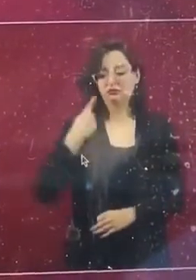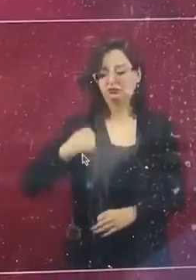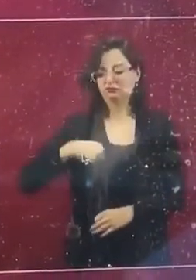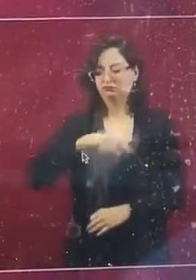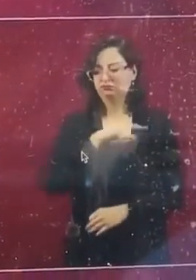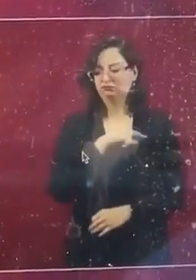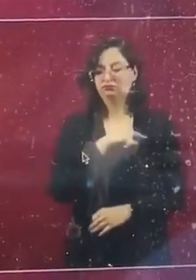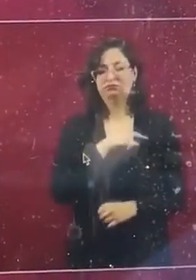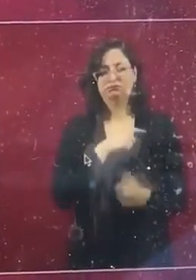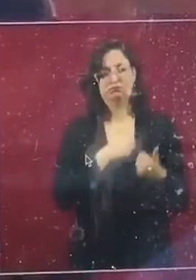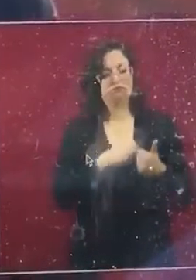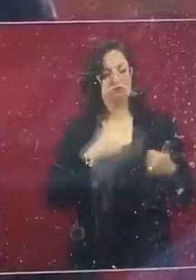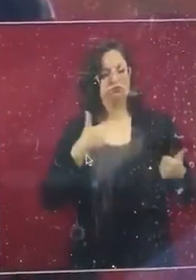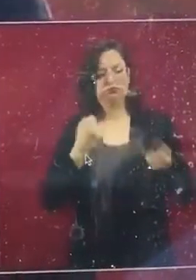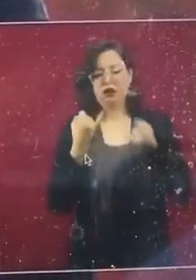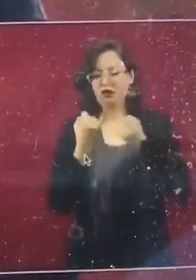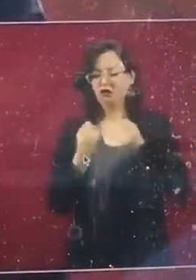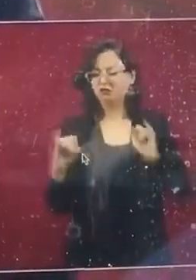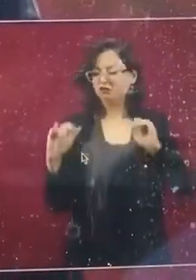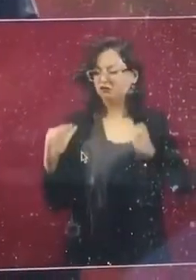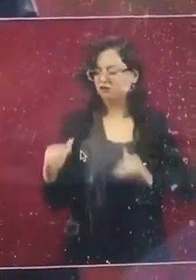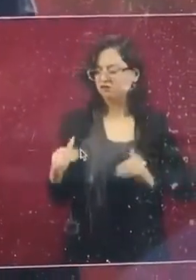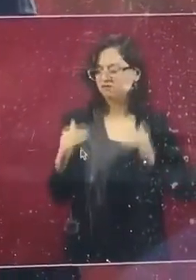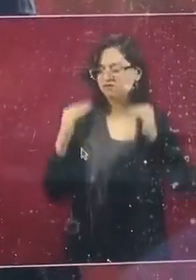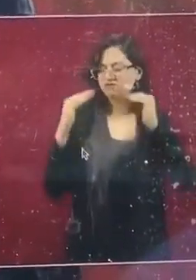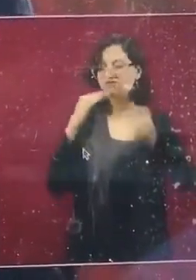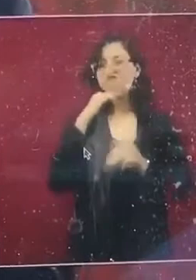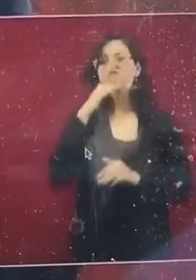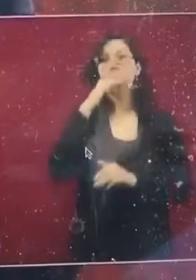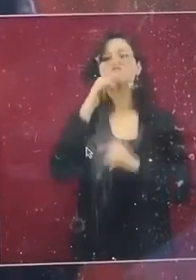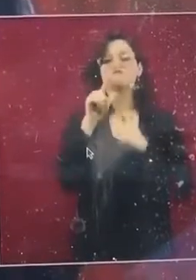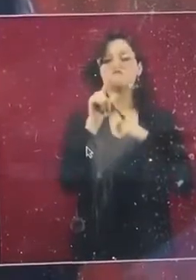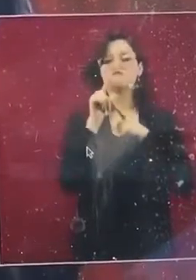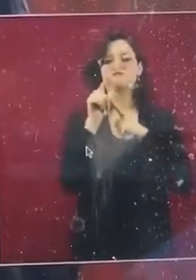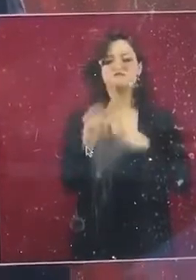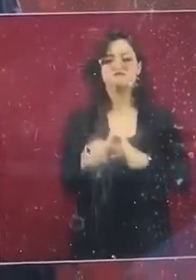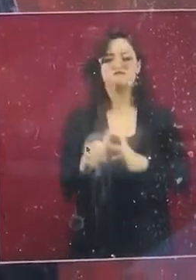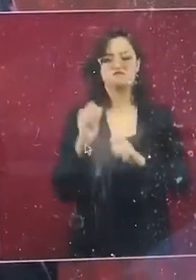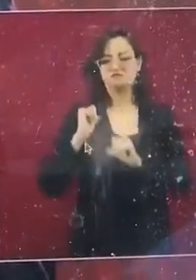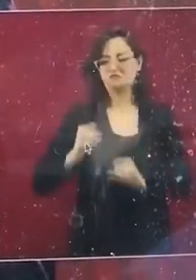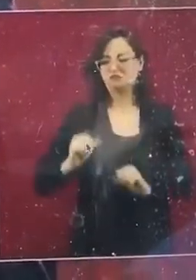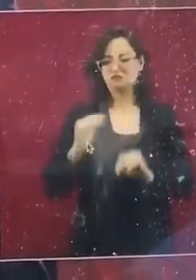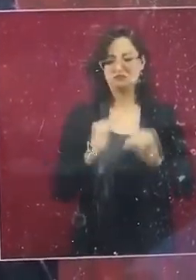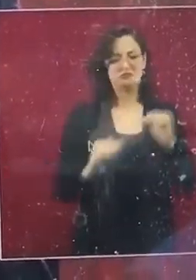dignidad, nuestra independencia, nuestra soberanía.